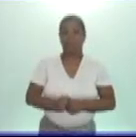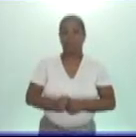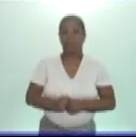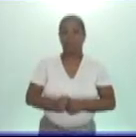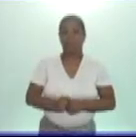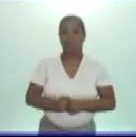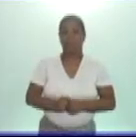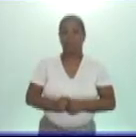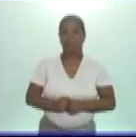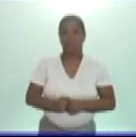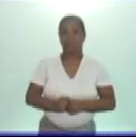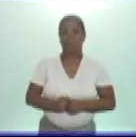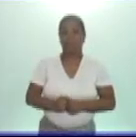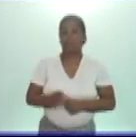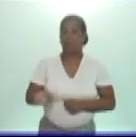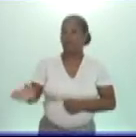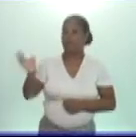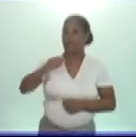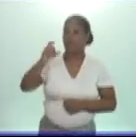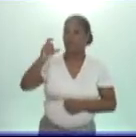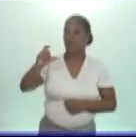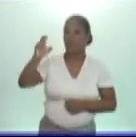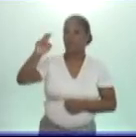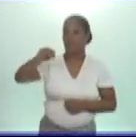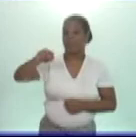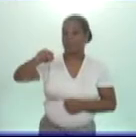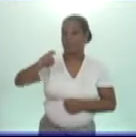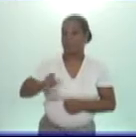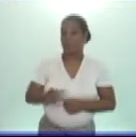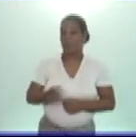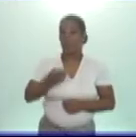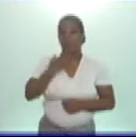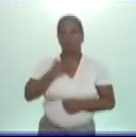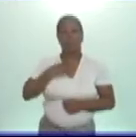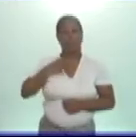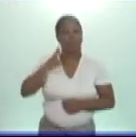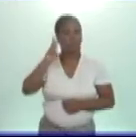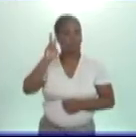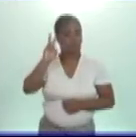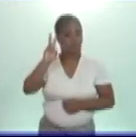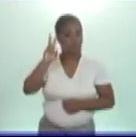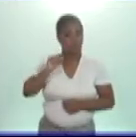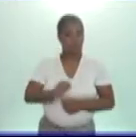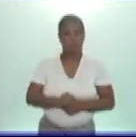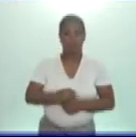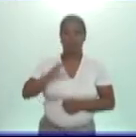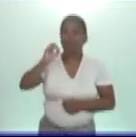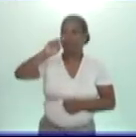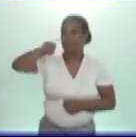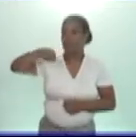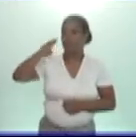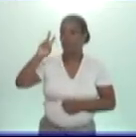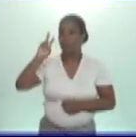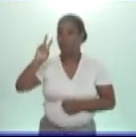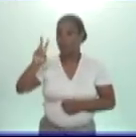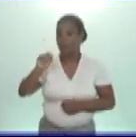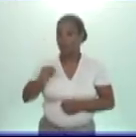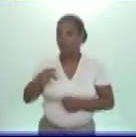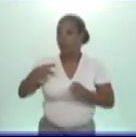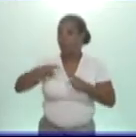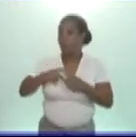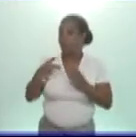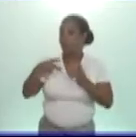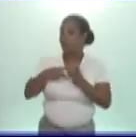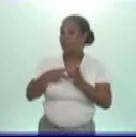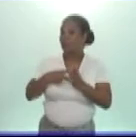Y al llevarlo a decigramos divido, pero como aquí tengo 2 centigramos y divido, entonces 0,2 decigramos, porque estoy dividiendo